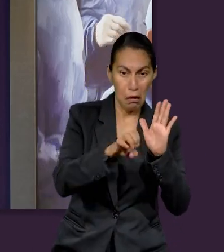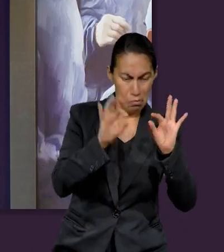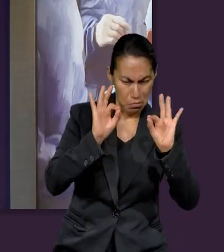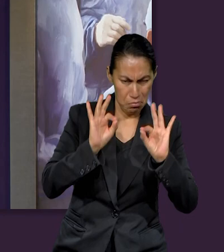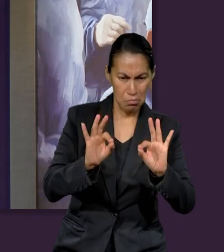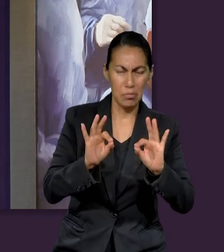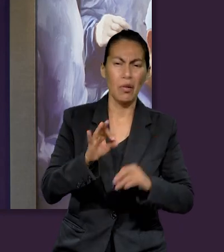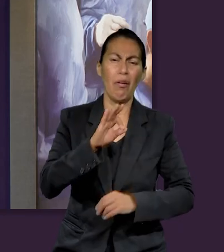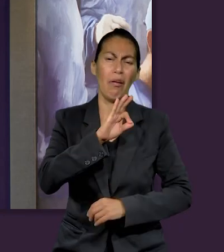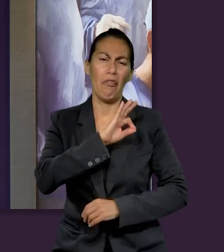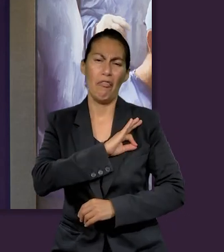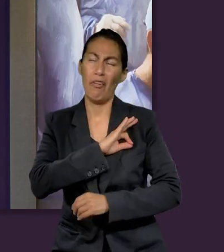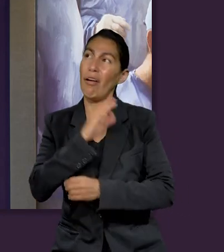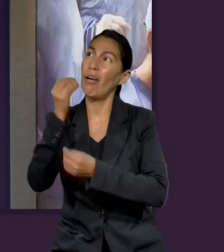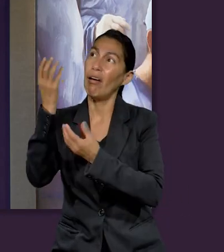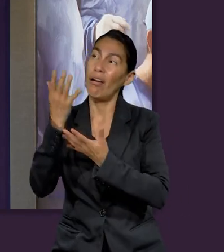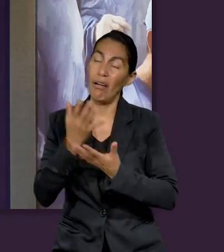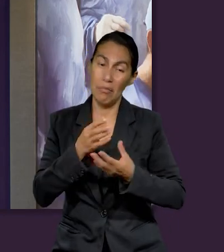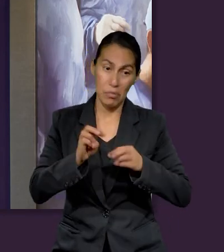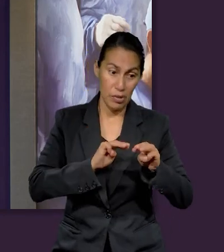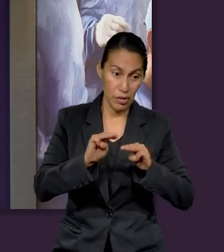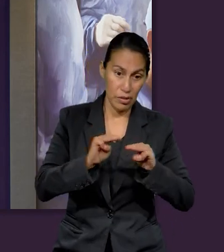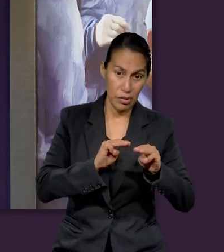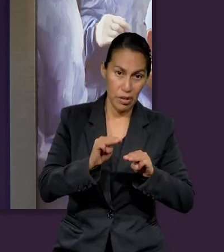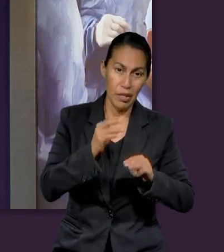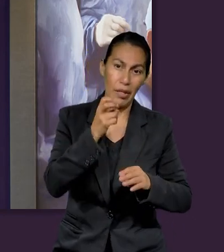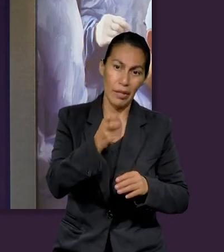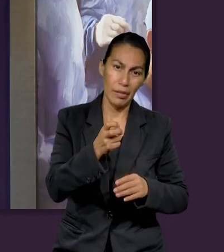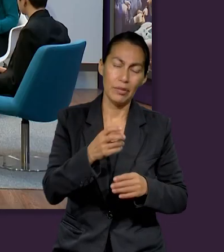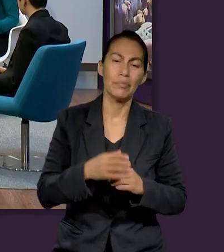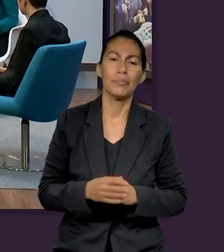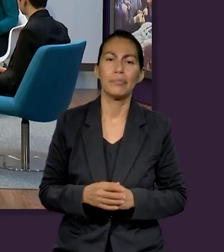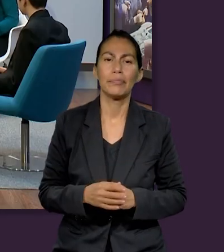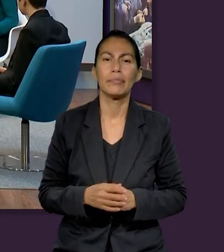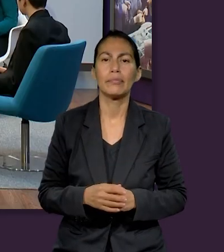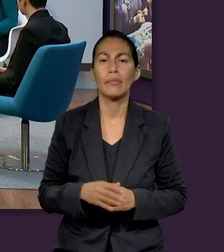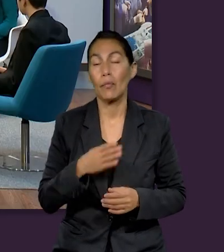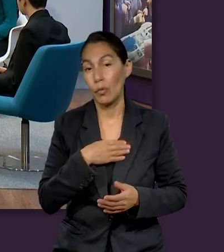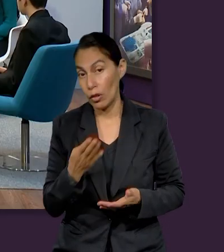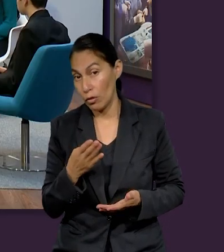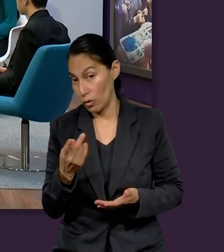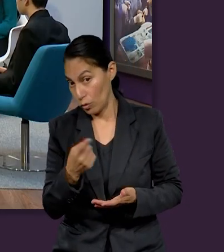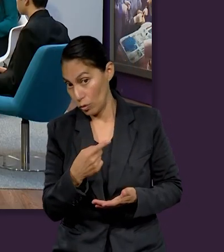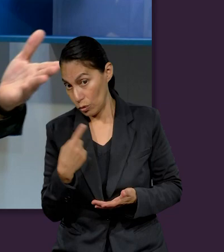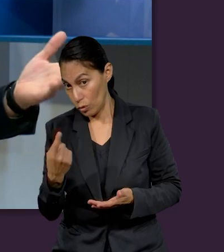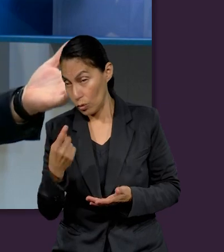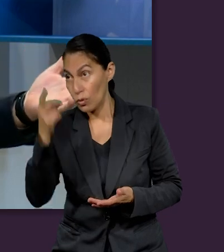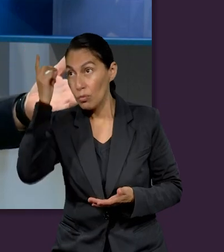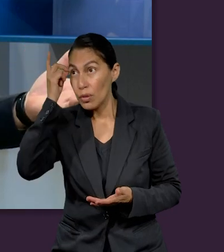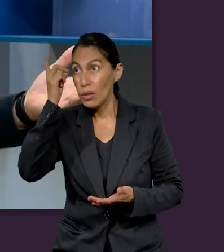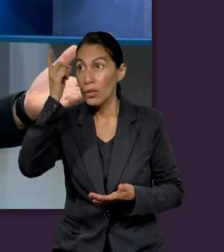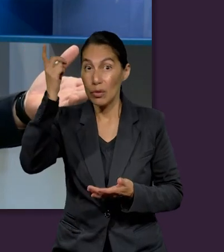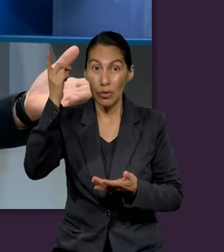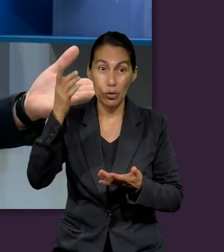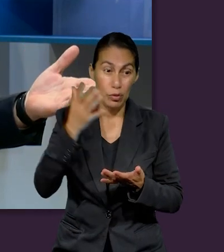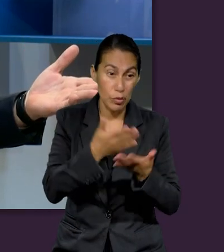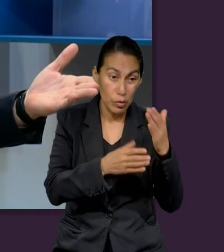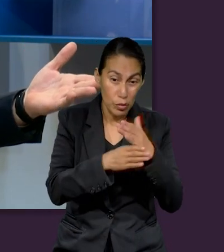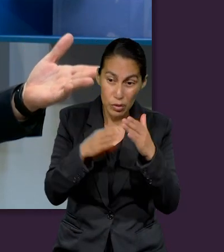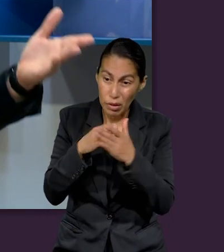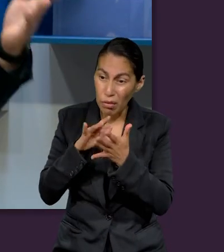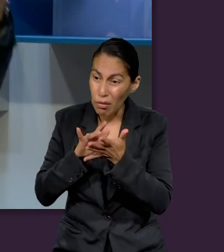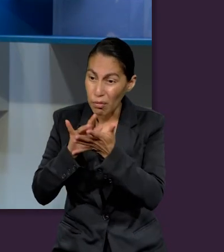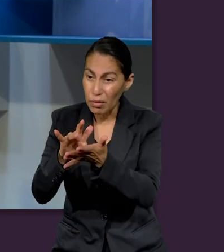legado podemos dejar este legado de fe ministerio que pues es el que nos va a llevar hasta no y cuando aportamos para la causa de Dios